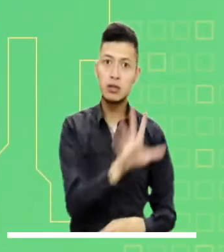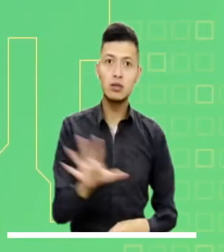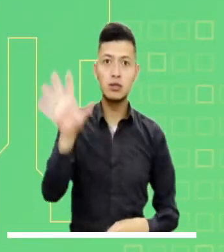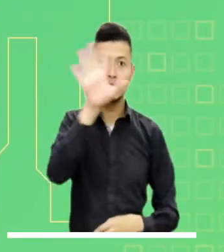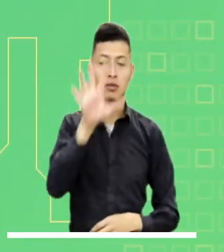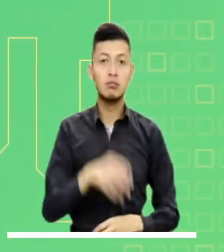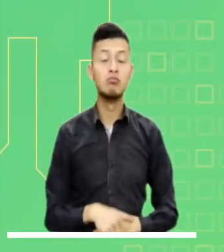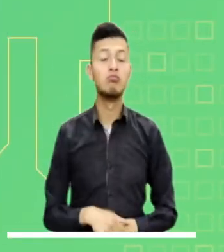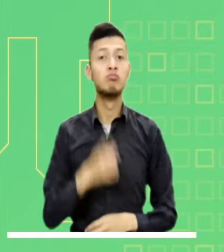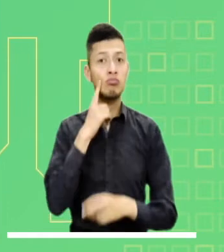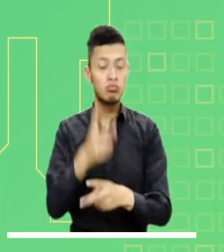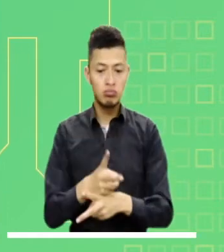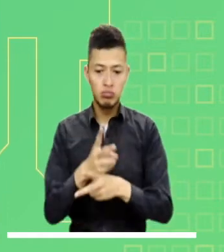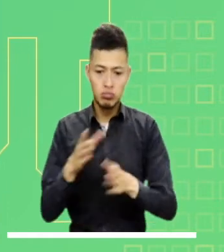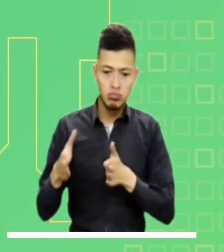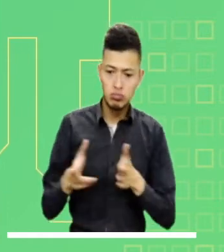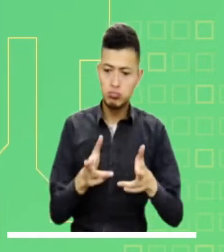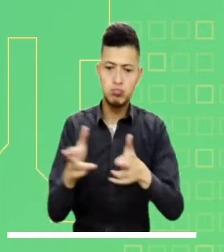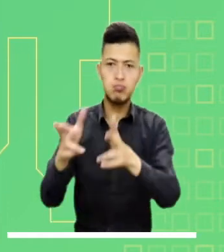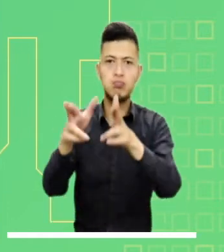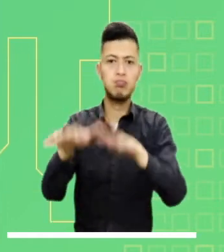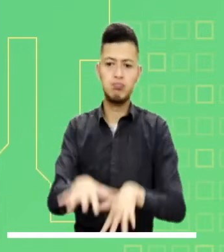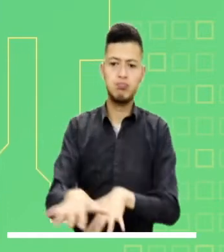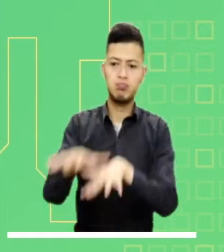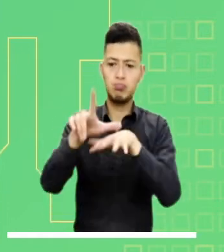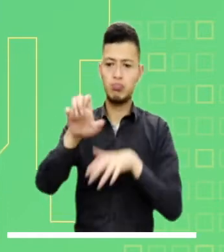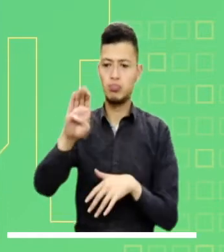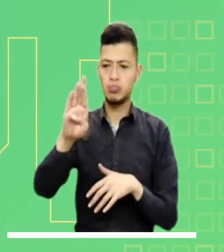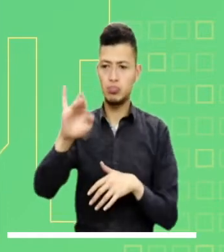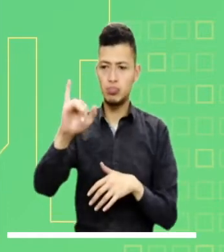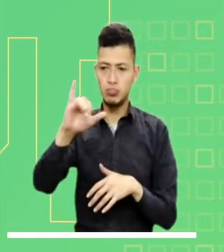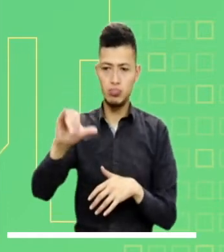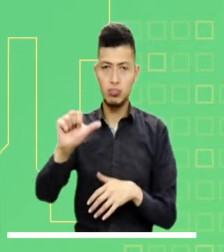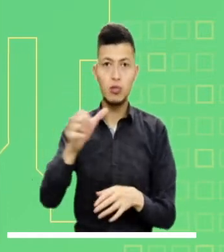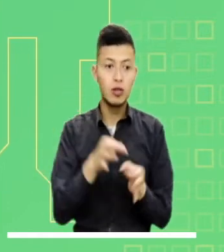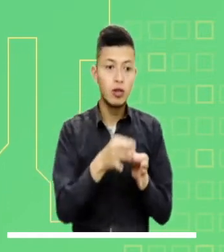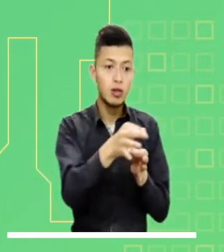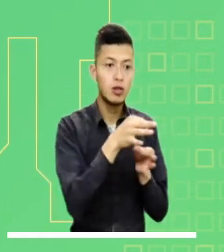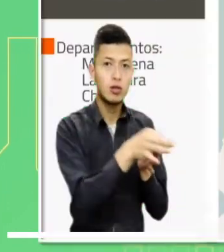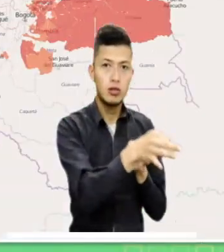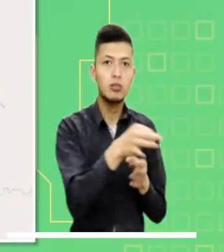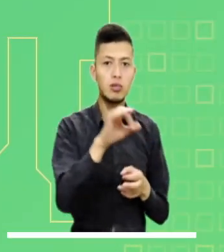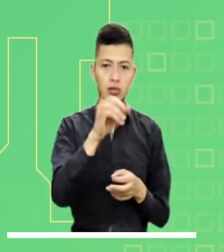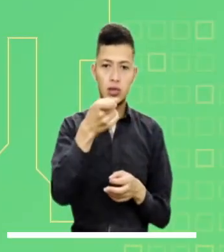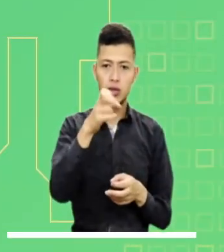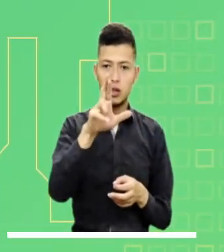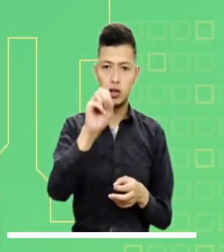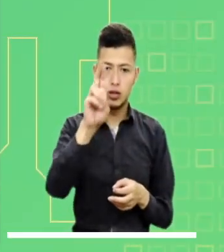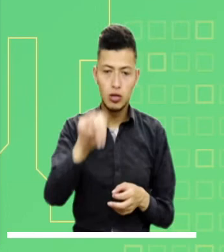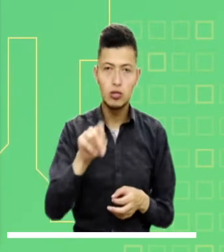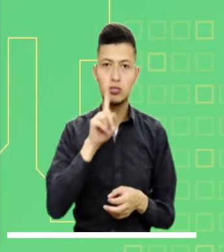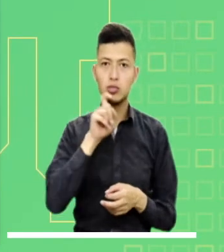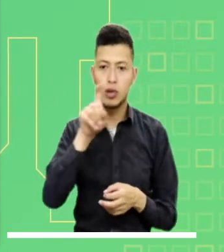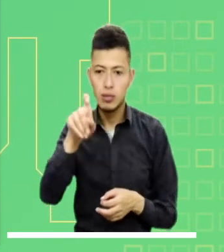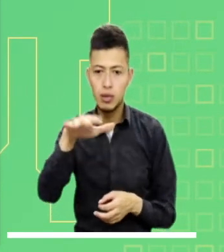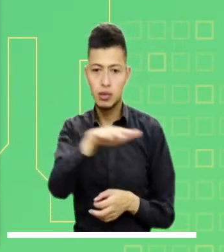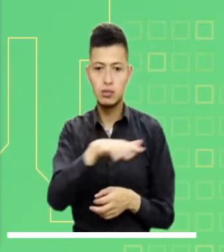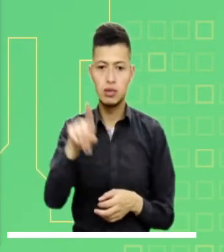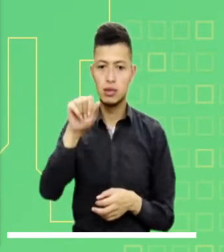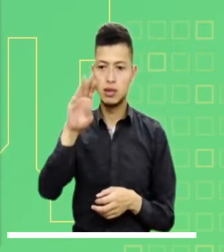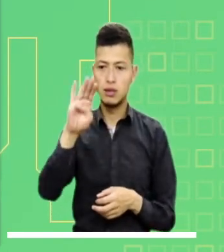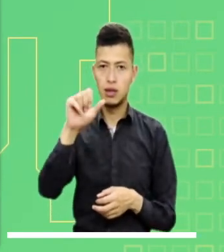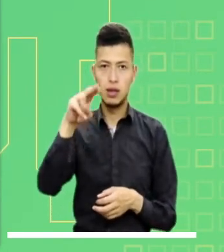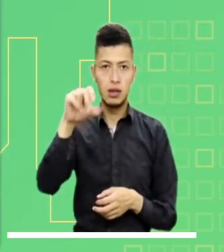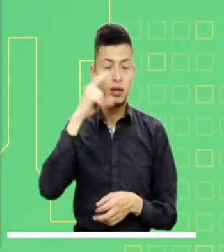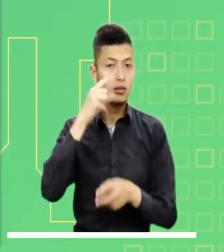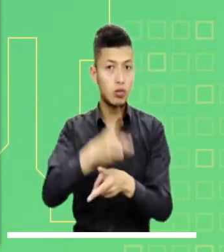crecientes súbitas en el río Lebrija. Especial atención en los municipios de Girón, Piedecuesta, Florida Blanca, Bucaramanga y Sabana de